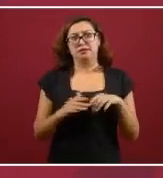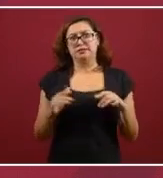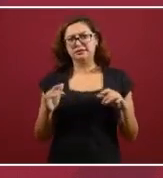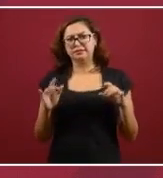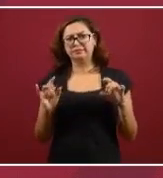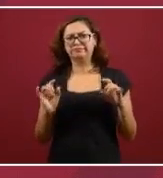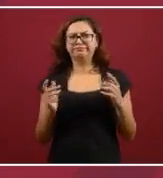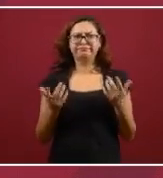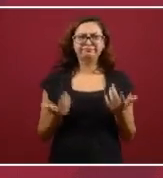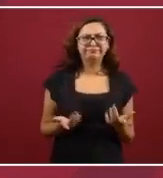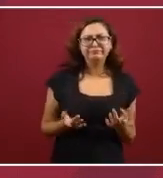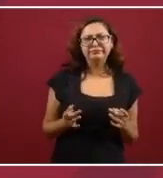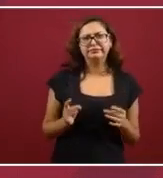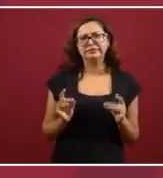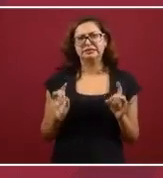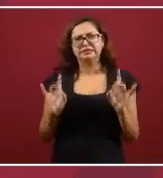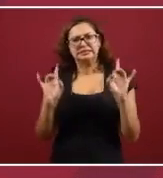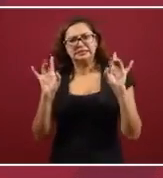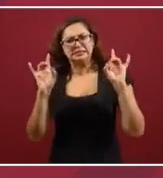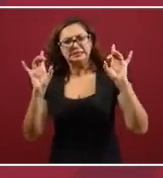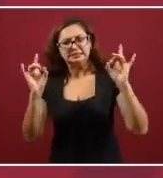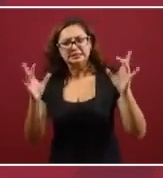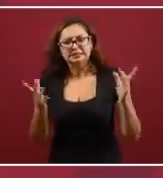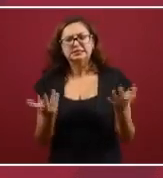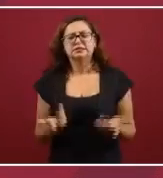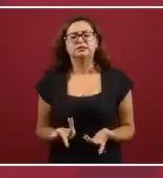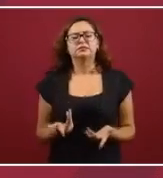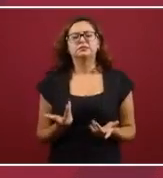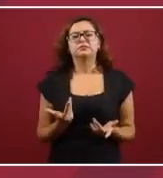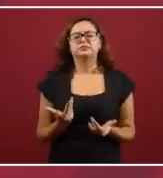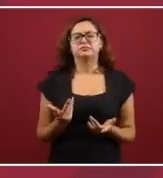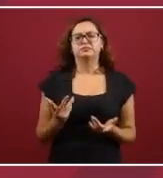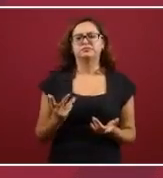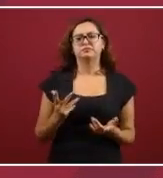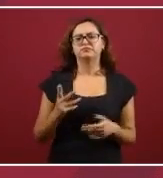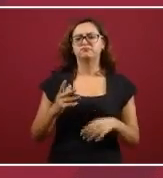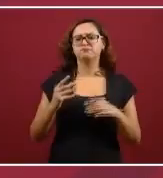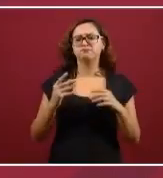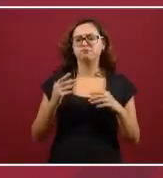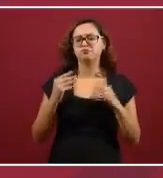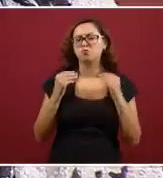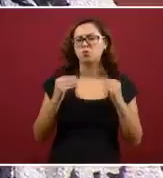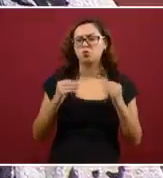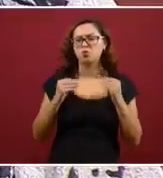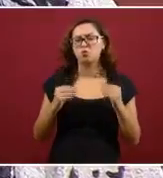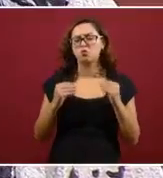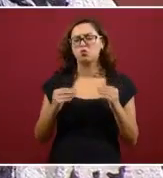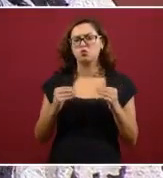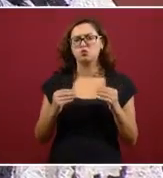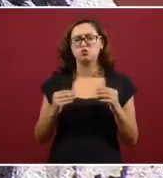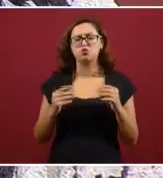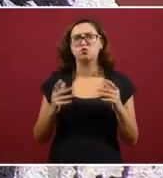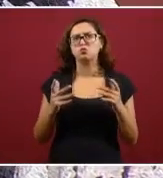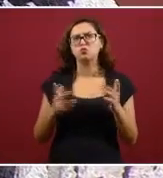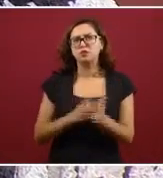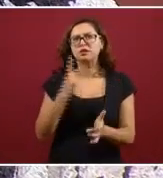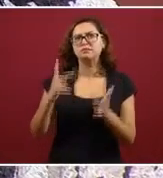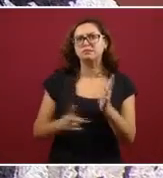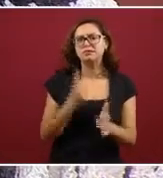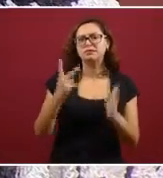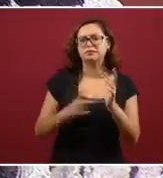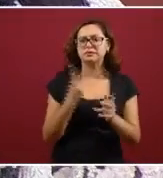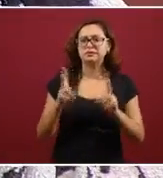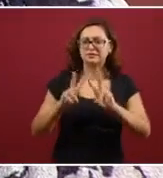ha estado recurrentemente el asunto, o estuvo recurrentemente el asunto de los aranceles